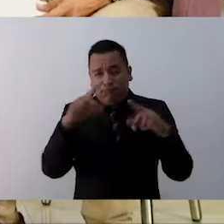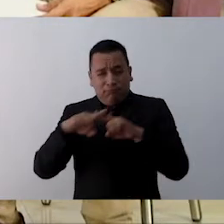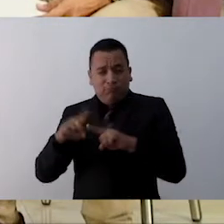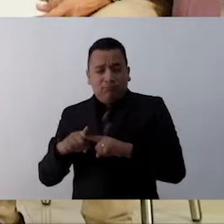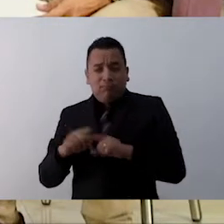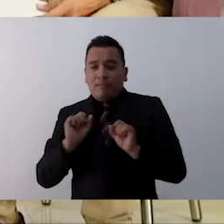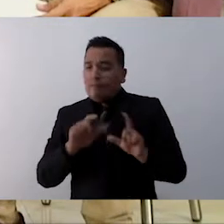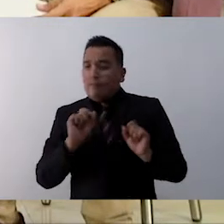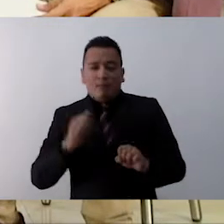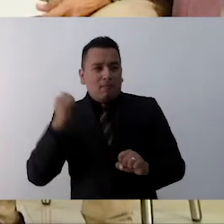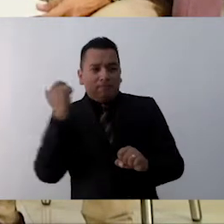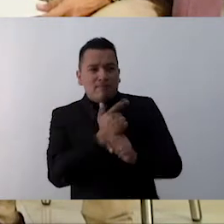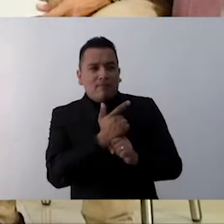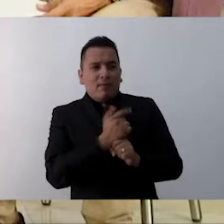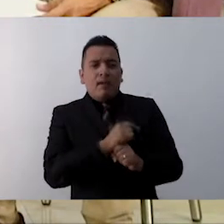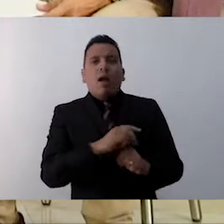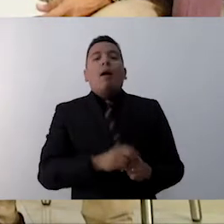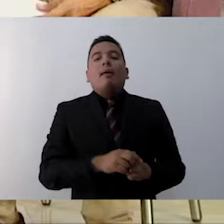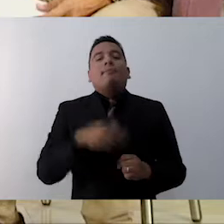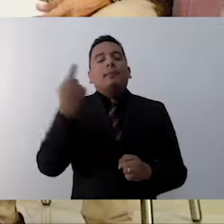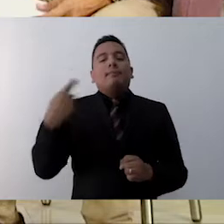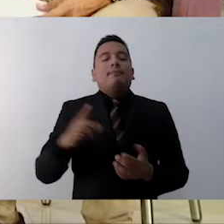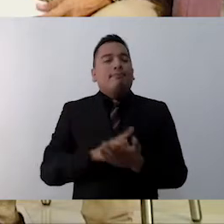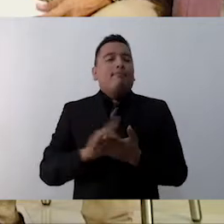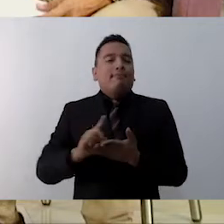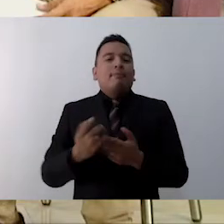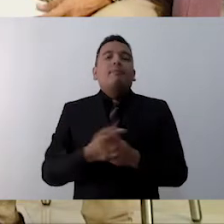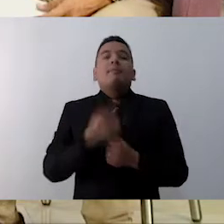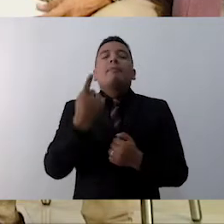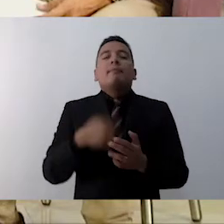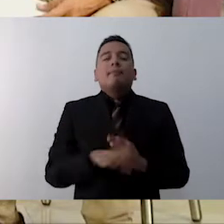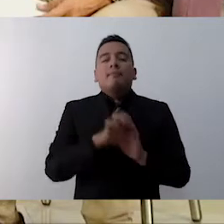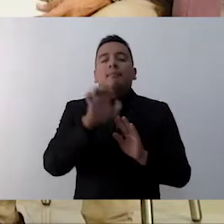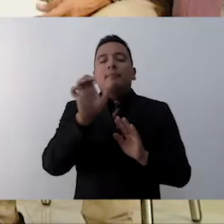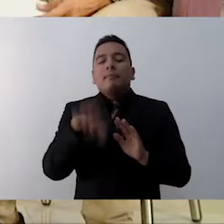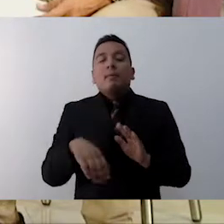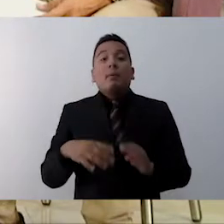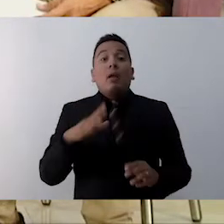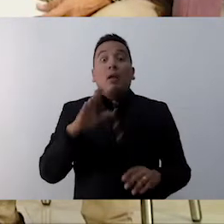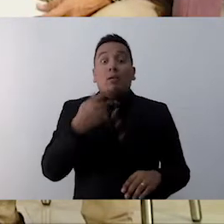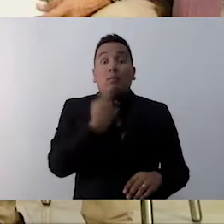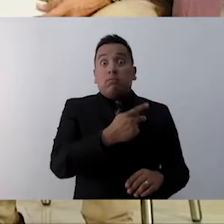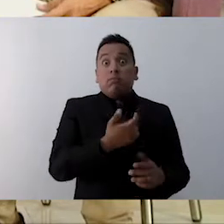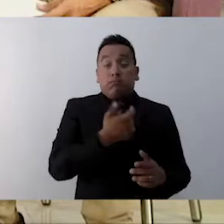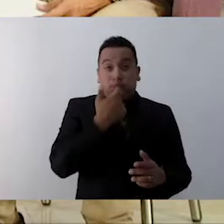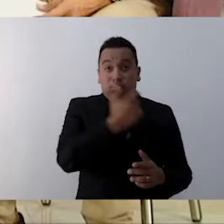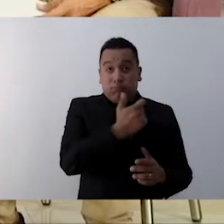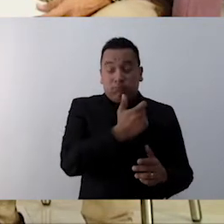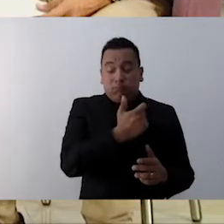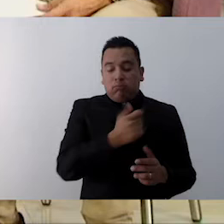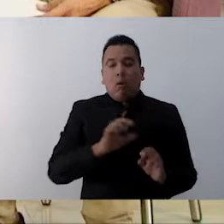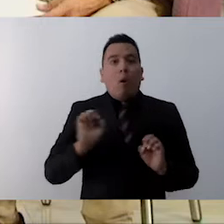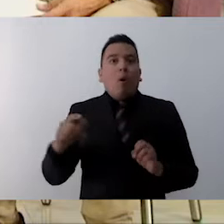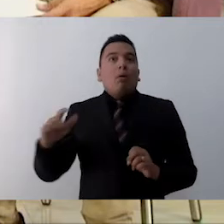de los particulares, tiene una incidencia en los derechos de las personas, porque cuando los recursos